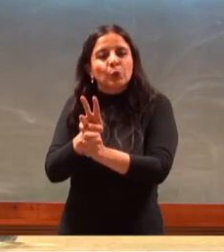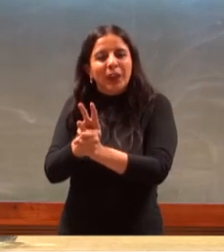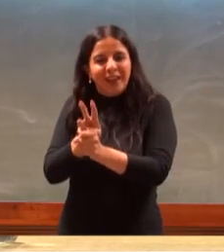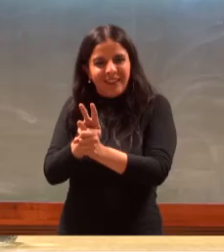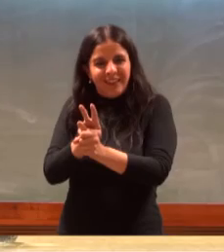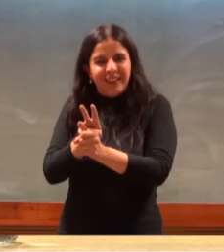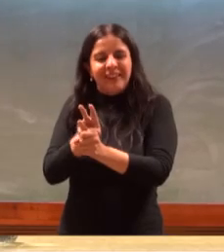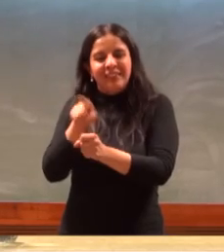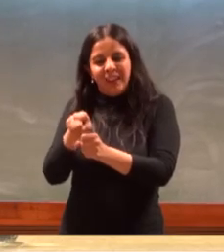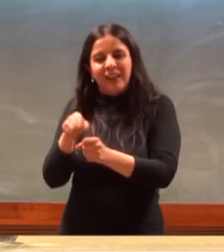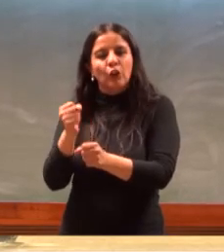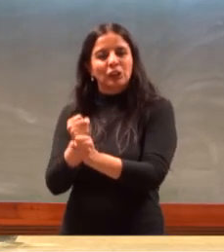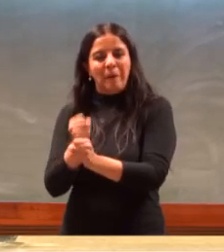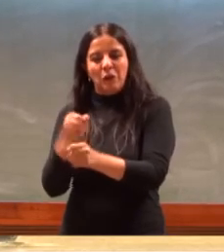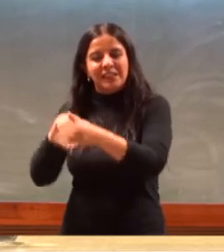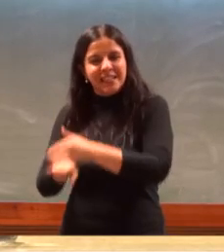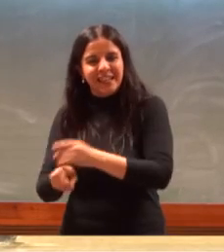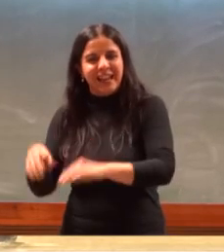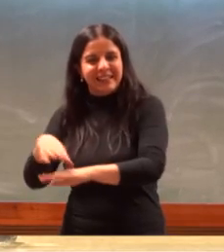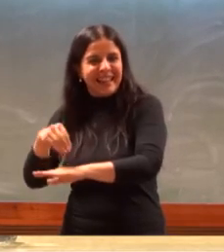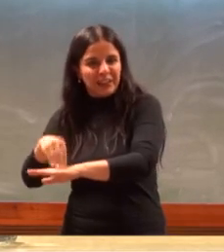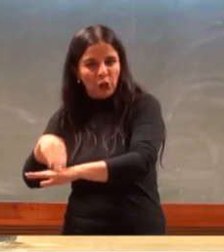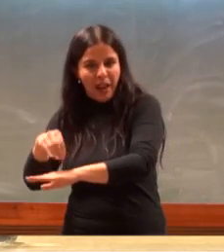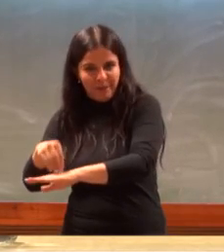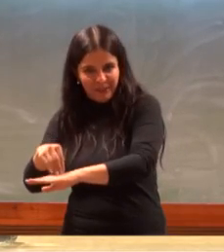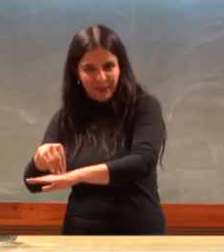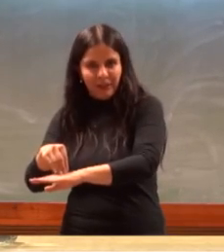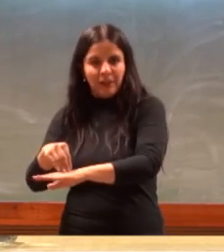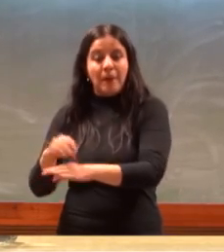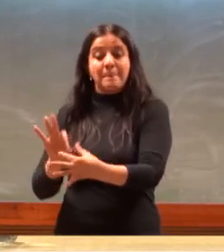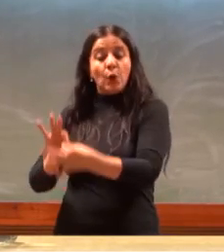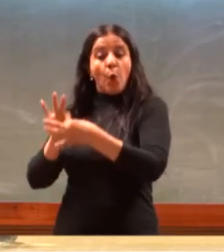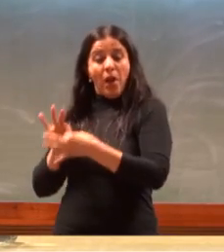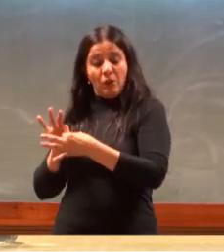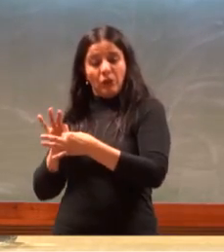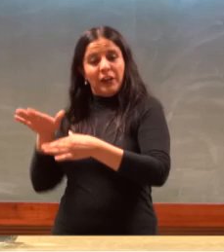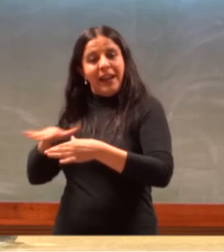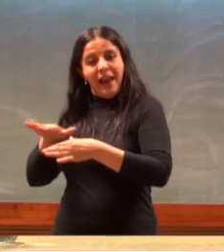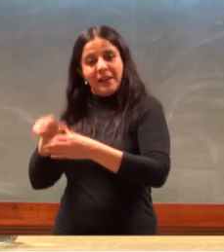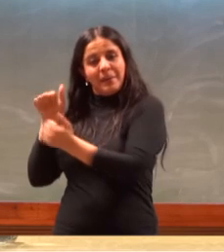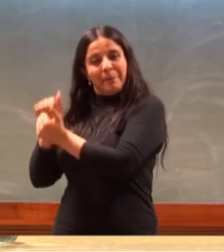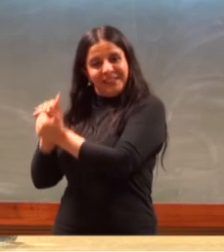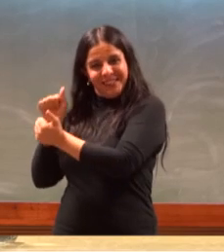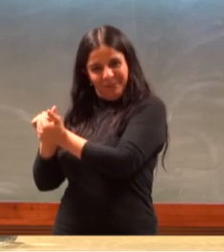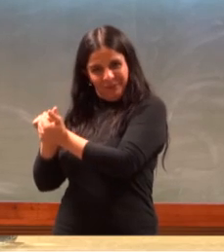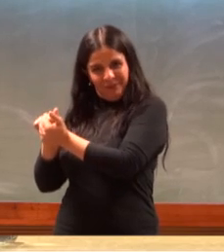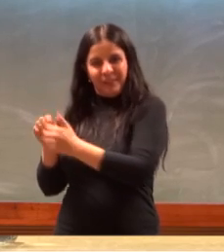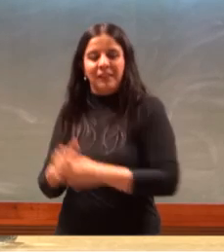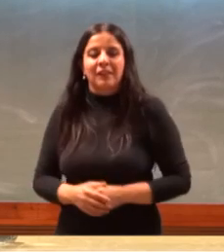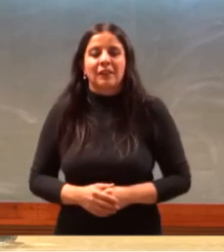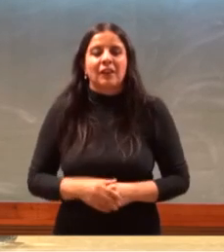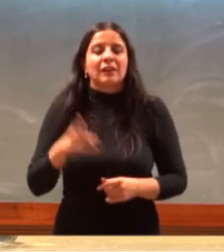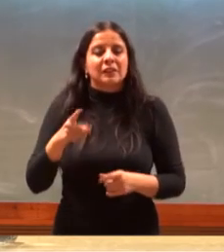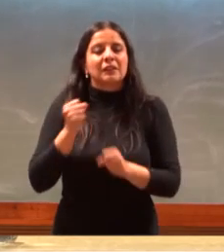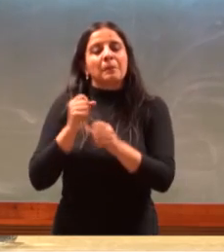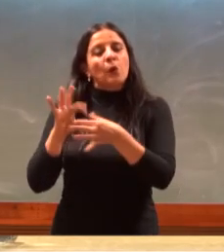programas en vínculo con el área de prensa de la facultad implementar prácticas de formación como iniciativa conjunta entre la facultad